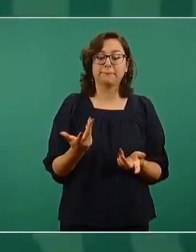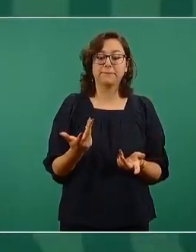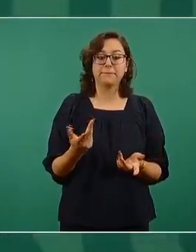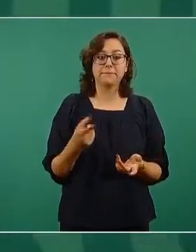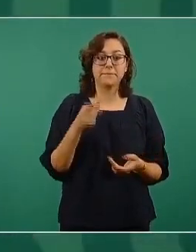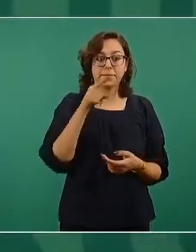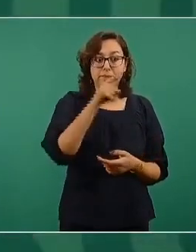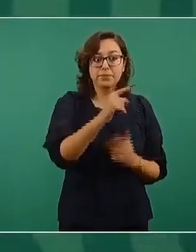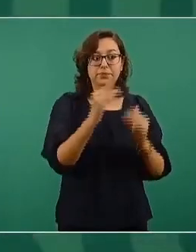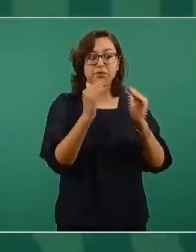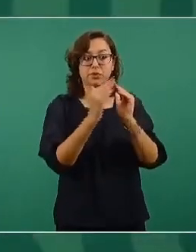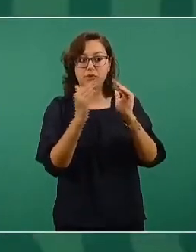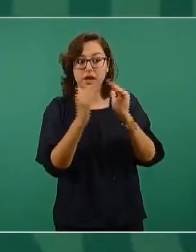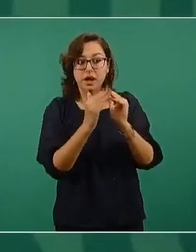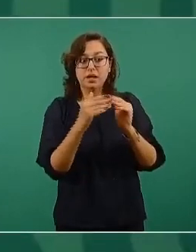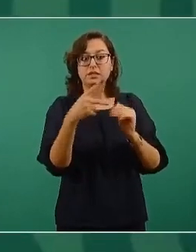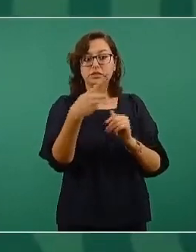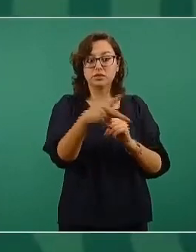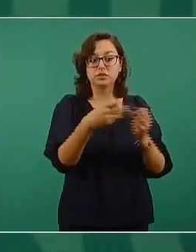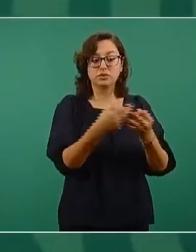bidones, si se encuentran